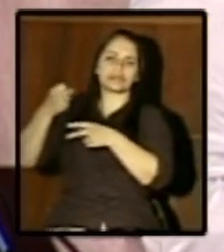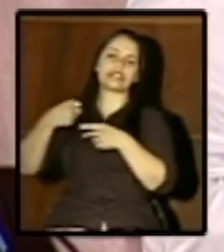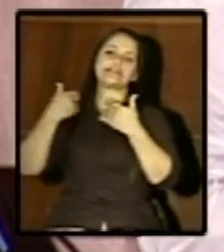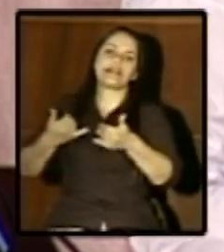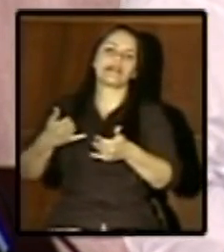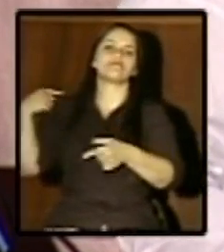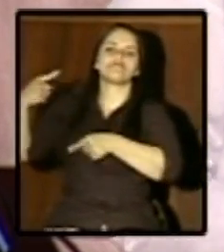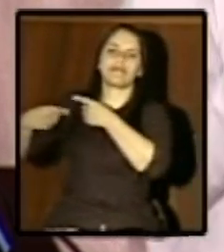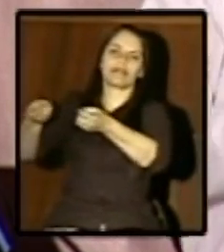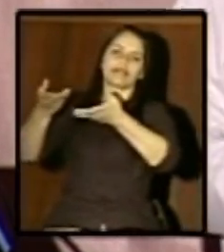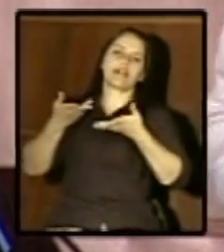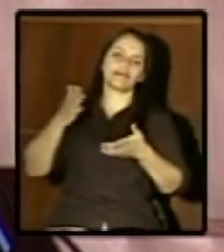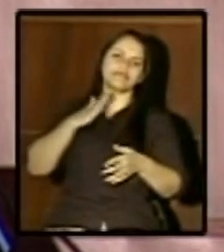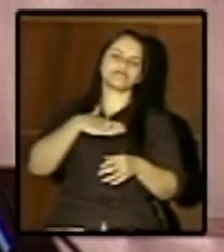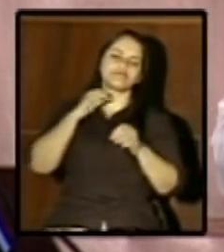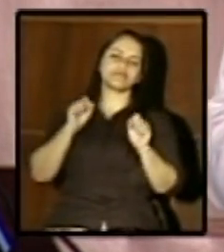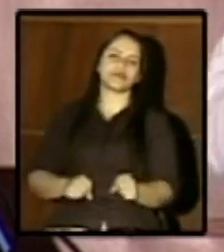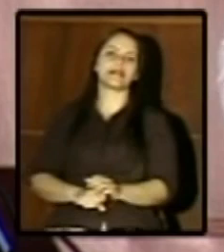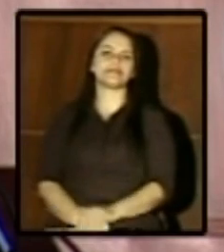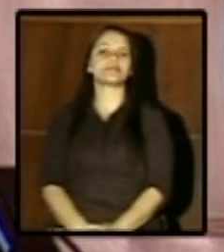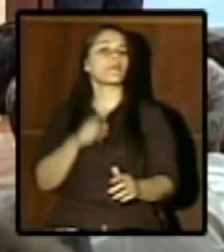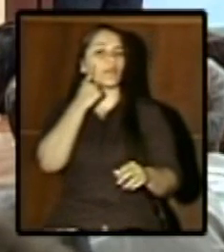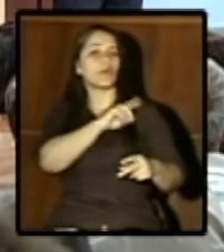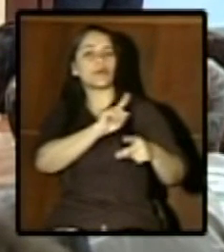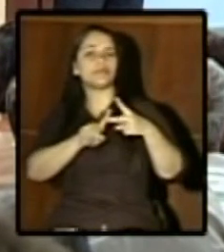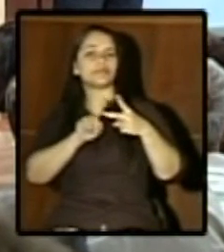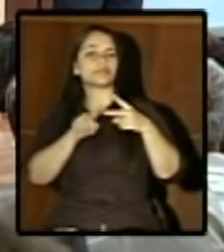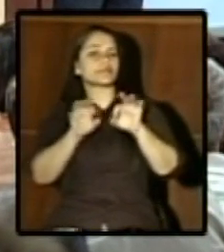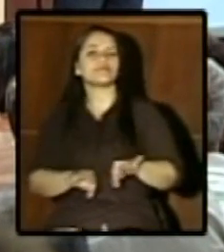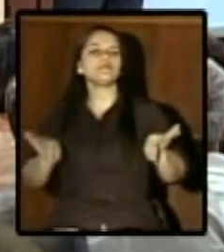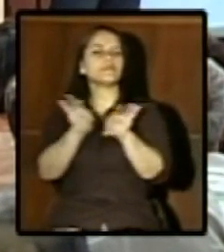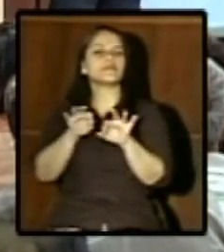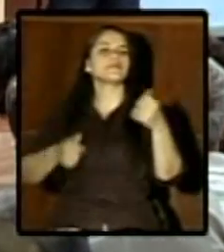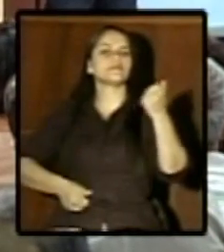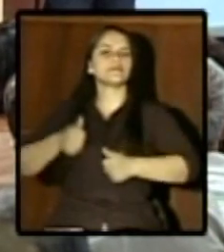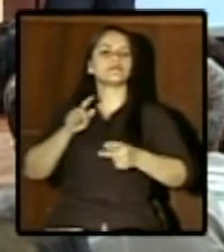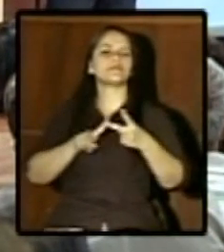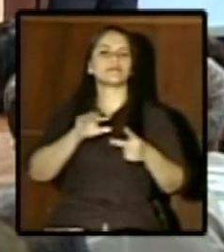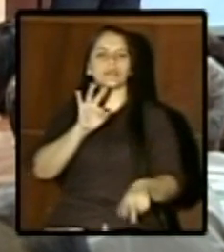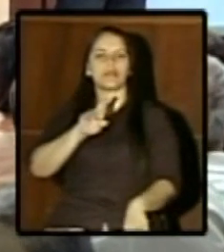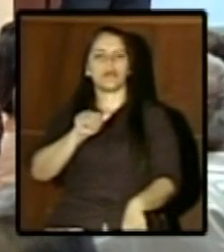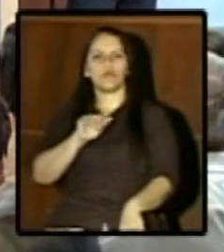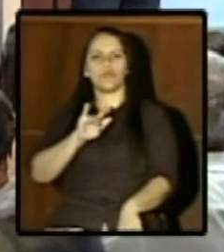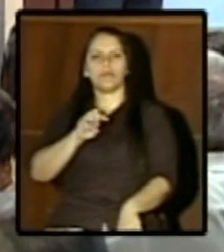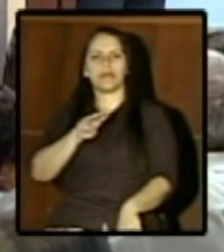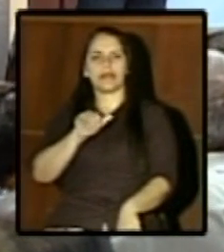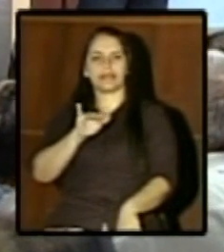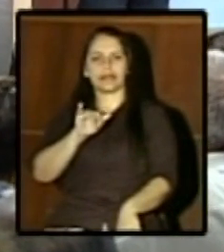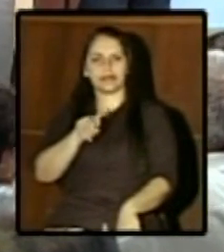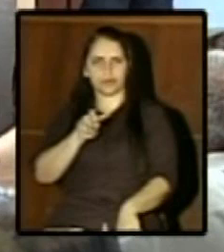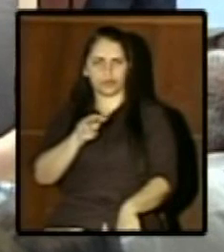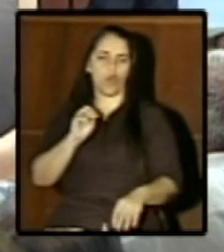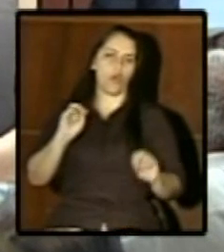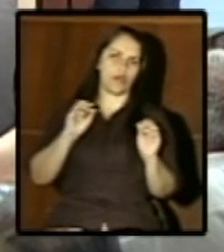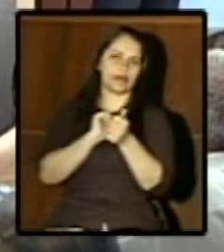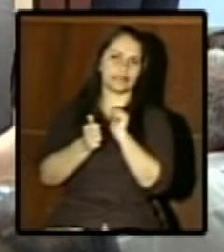todas deformes y les dolía la rodilla, sí, hay una predisposición al respecto. Y otro factor importante, que este sí sería modificable, es el